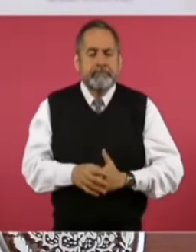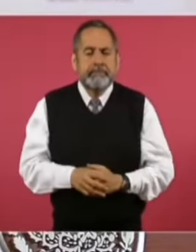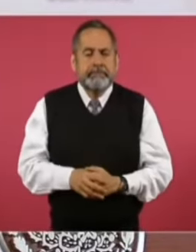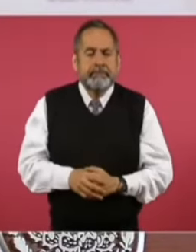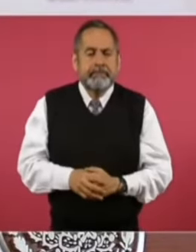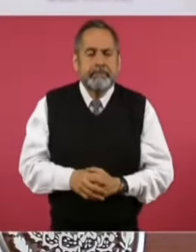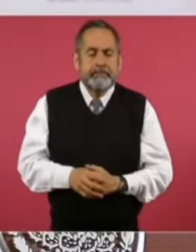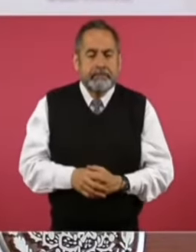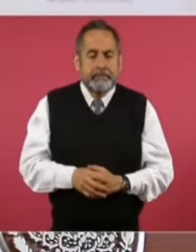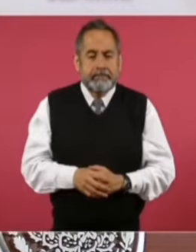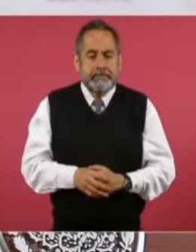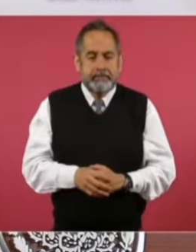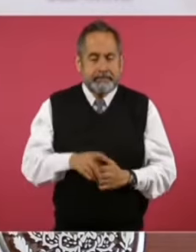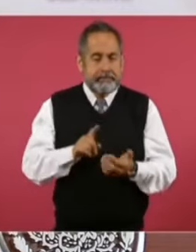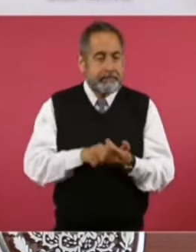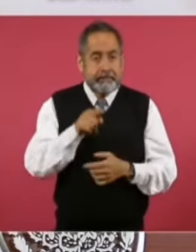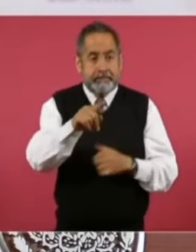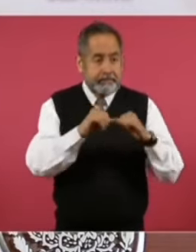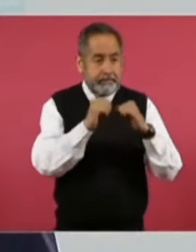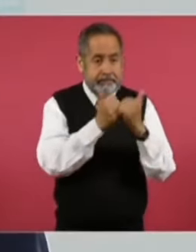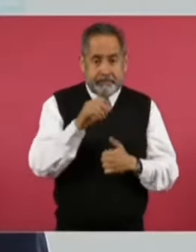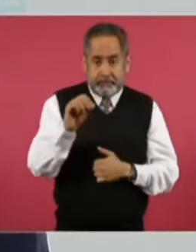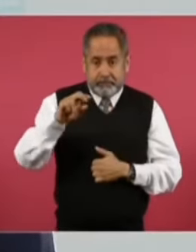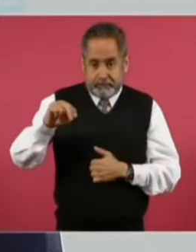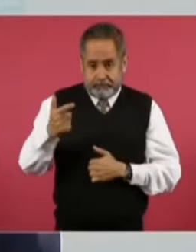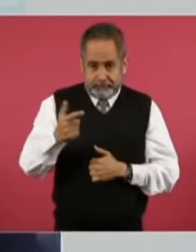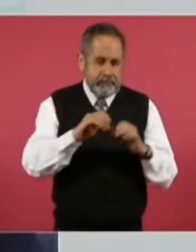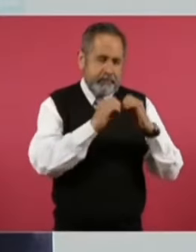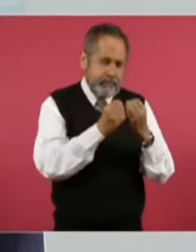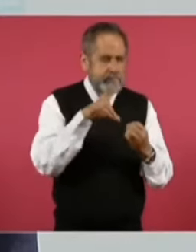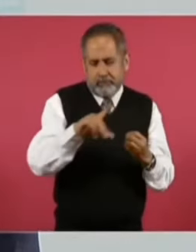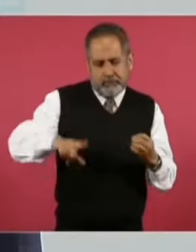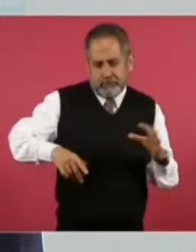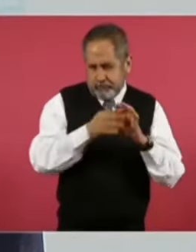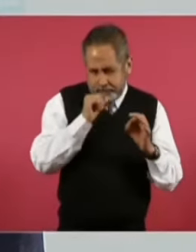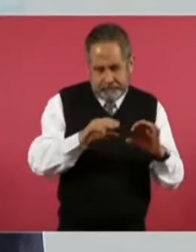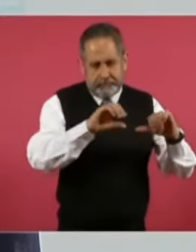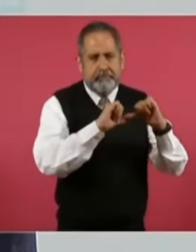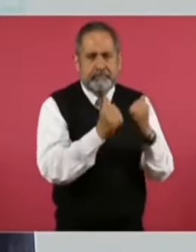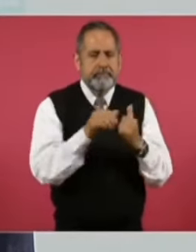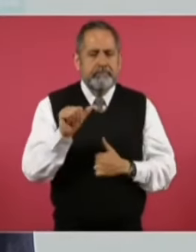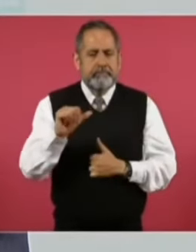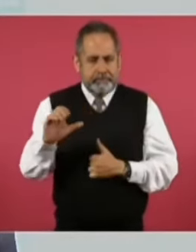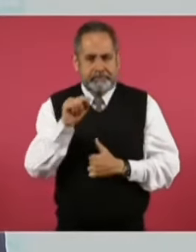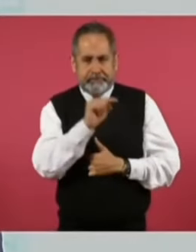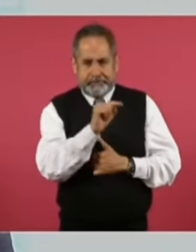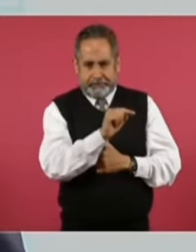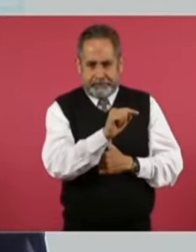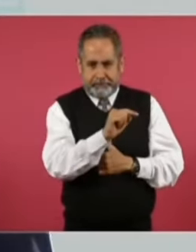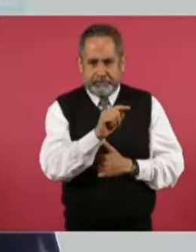es que las ONGs, asociaciones sin fines de lucro, bajo la